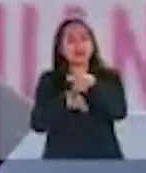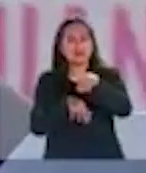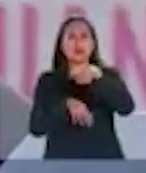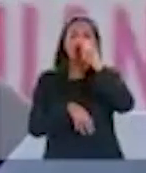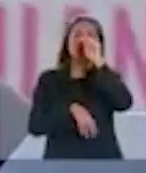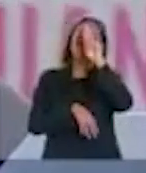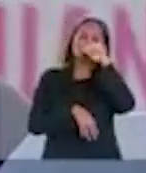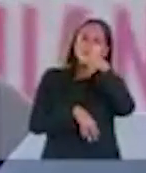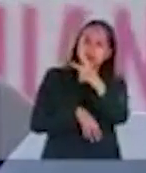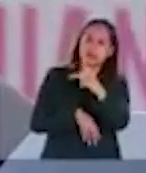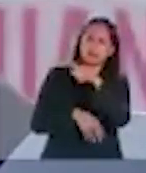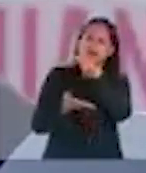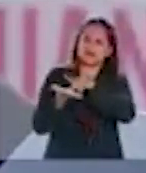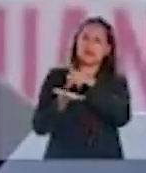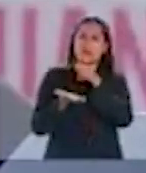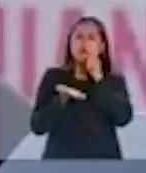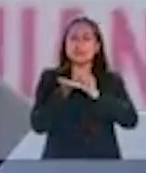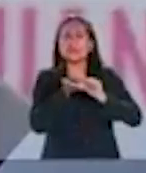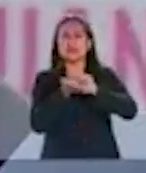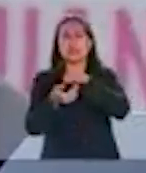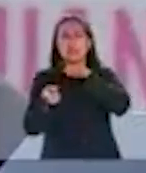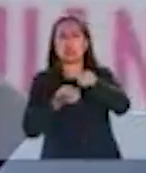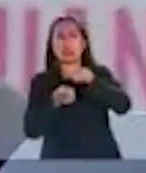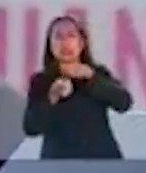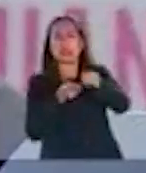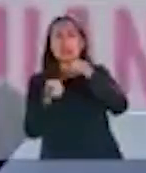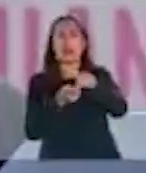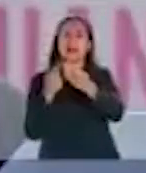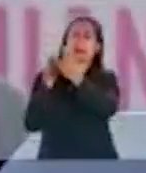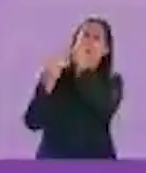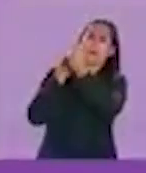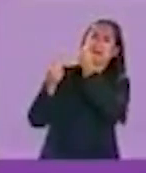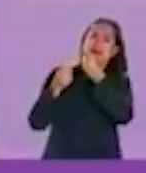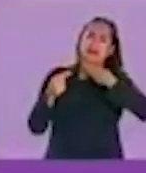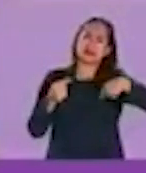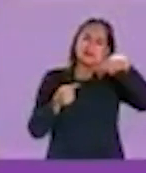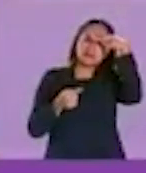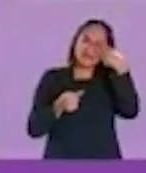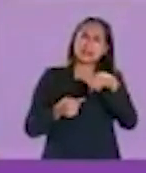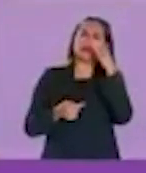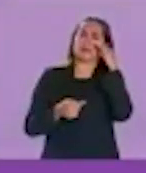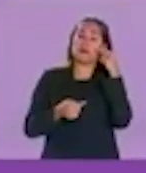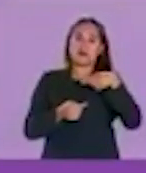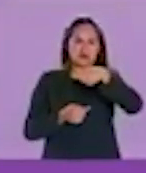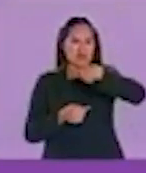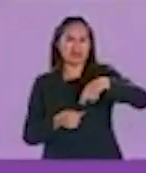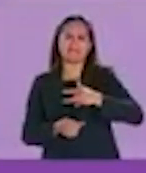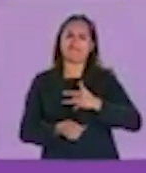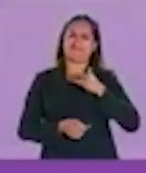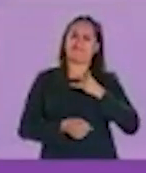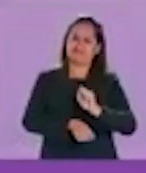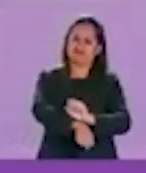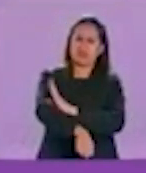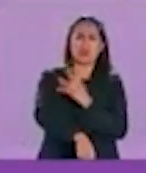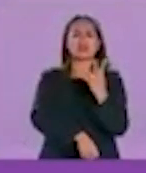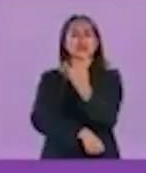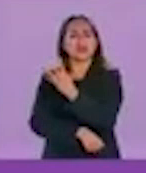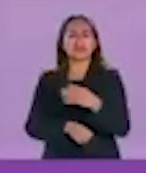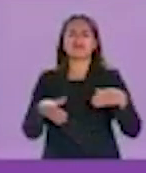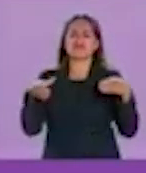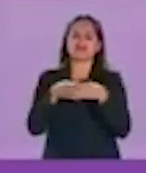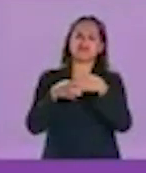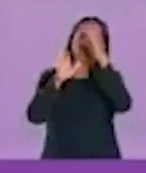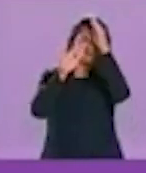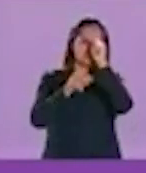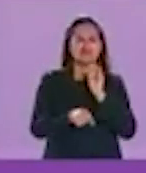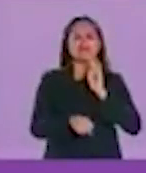varios tweets ofendiendo al pueblo de méxico yo creo que todos los mexicanos se sintieron muy conmovidos de verlos a los cuatro y actuar en el